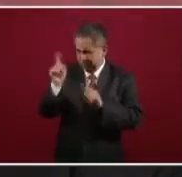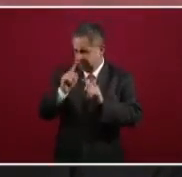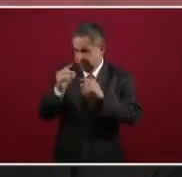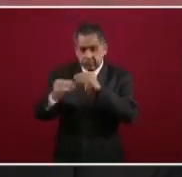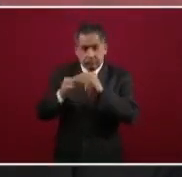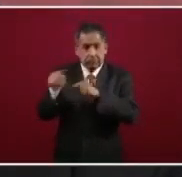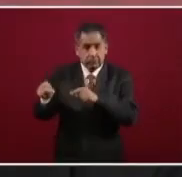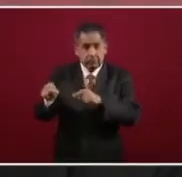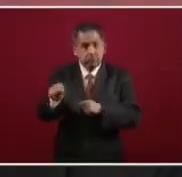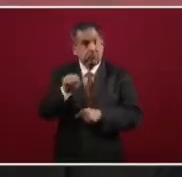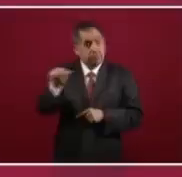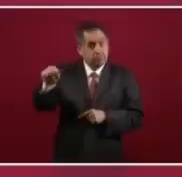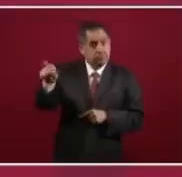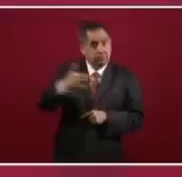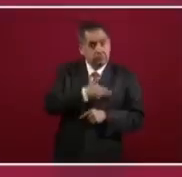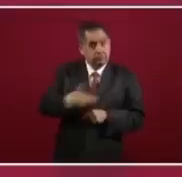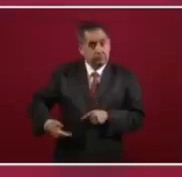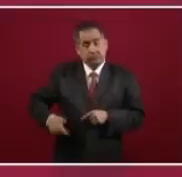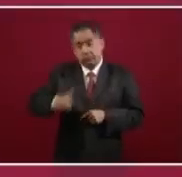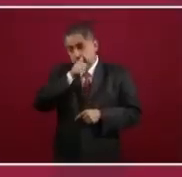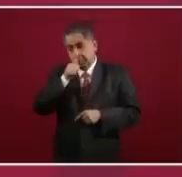al presidente